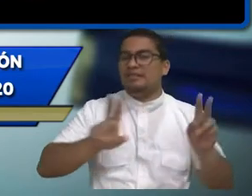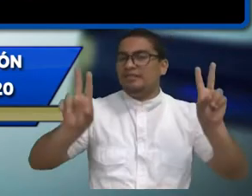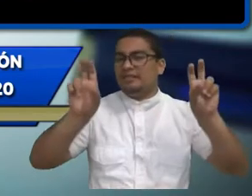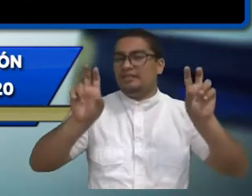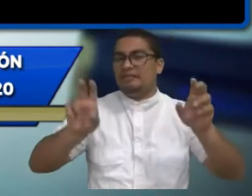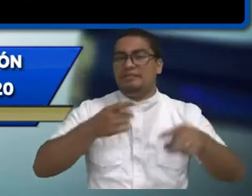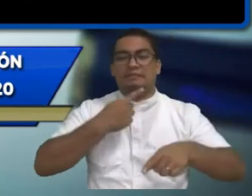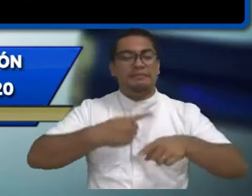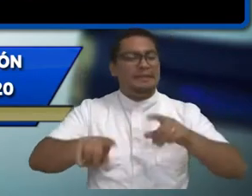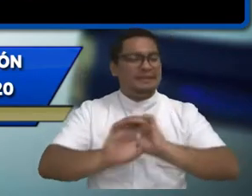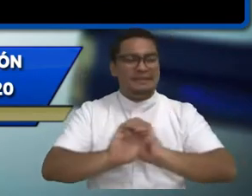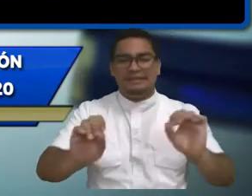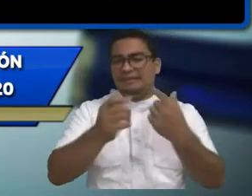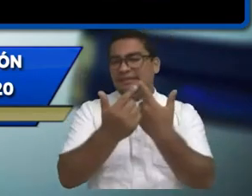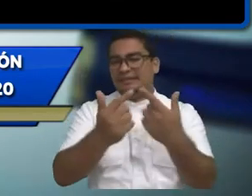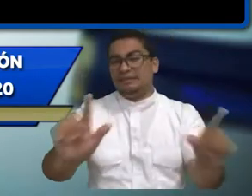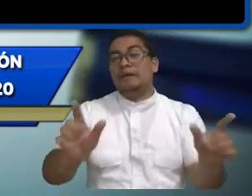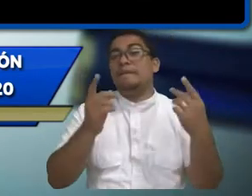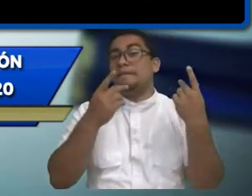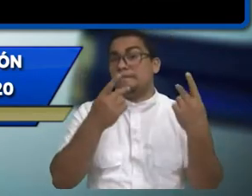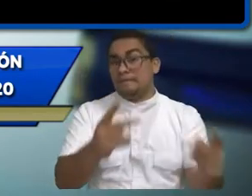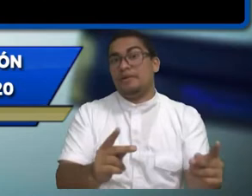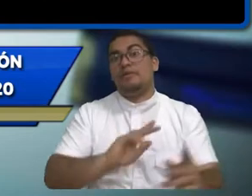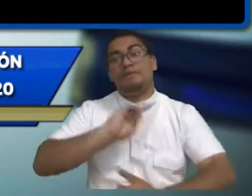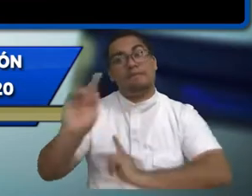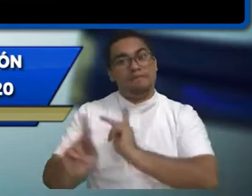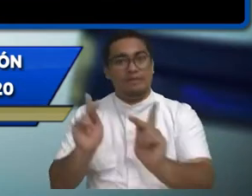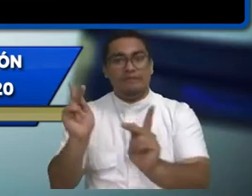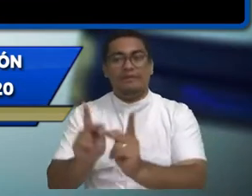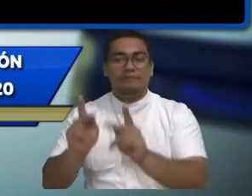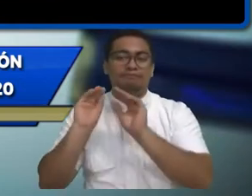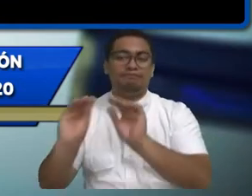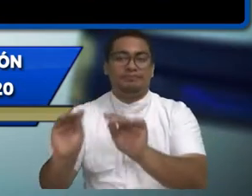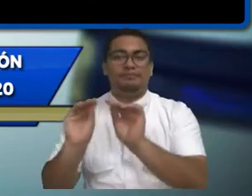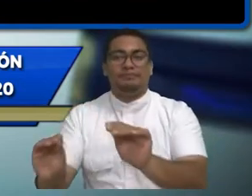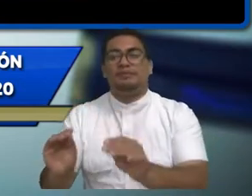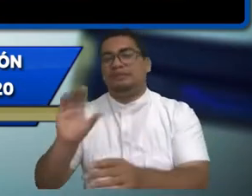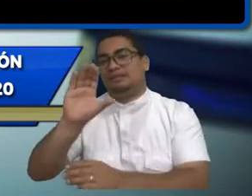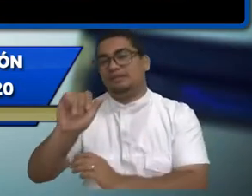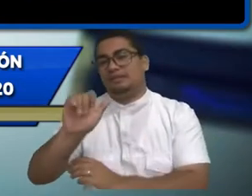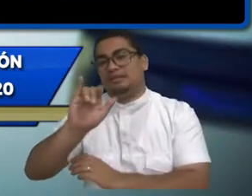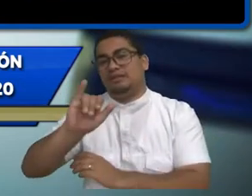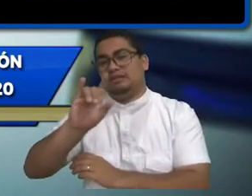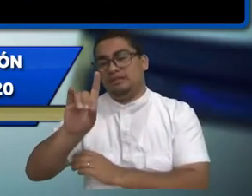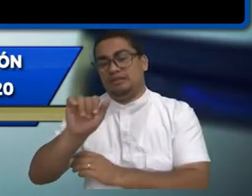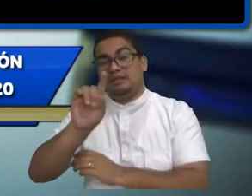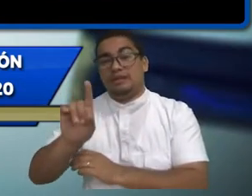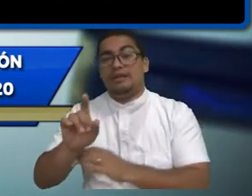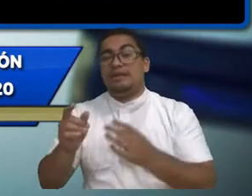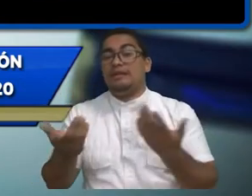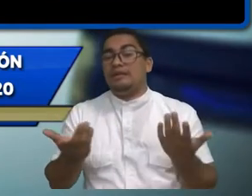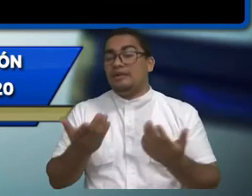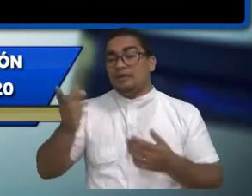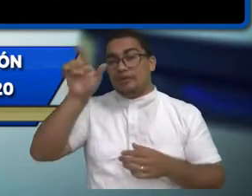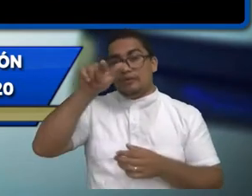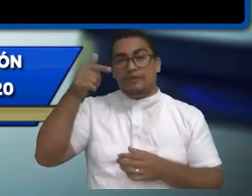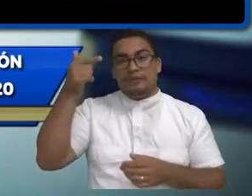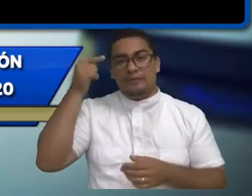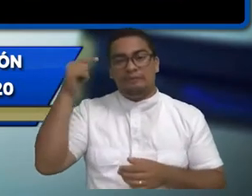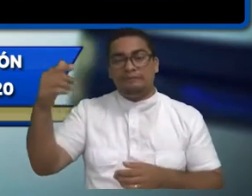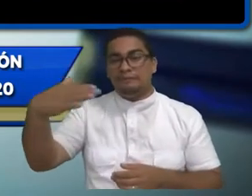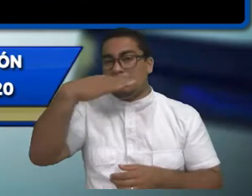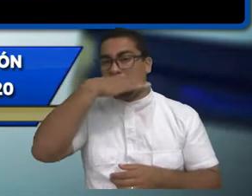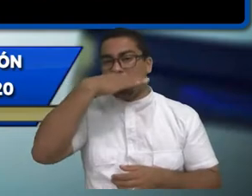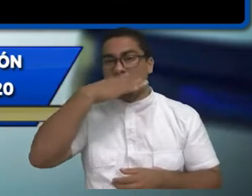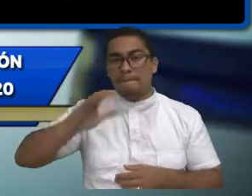en la formación pues entonces un compromiso muy grande por parte de nuestro gobierno y la